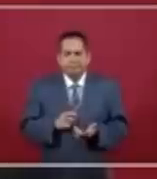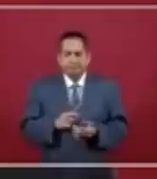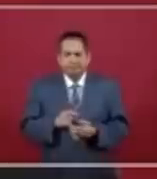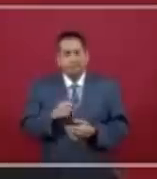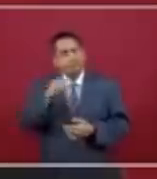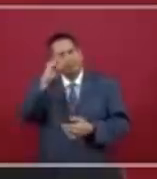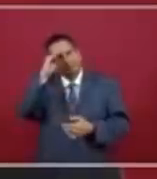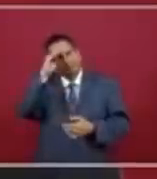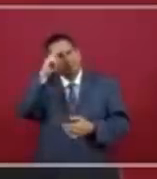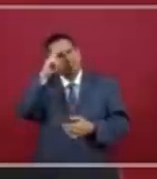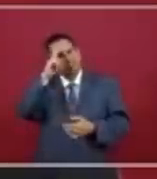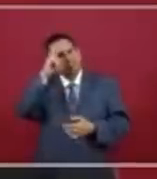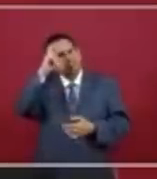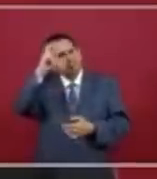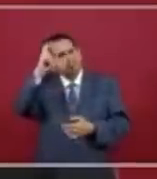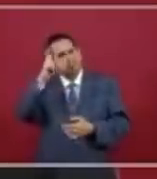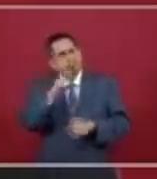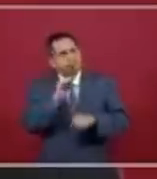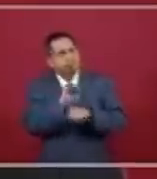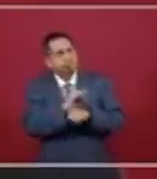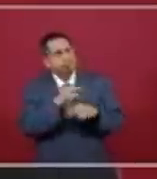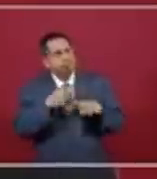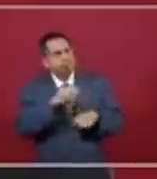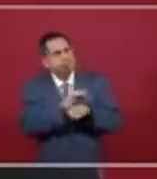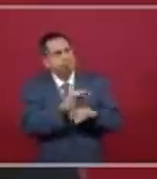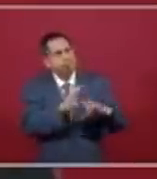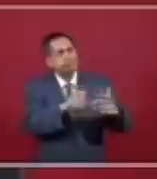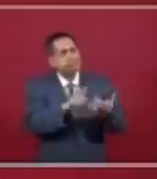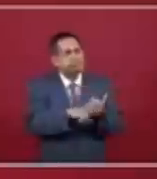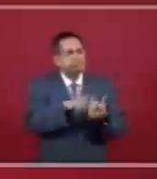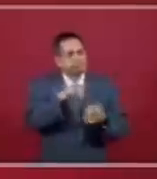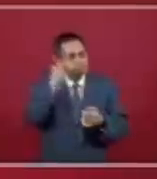pensar en los detenidos, en los presos,